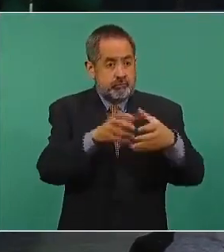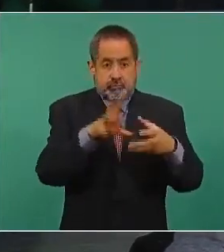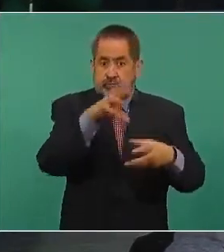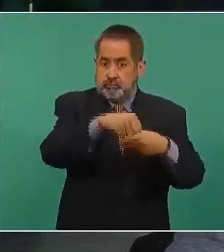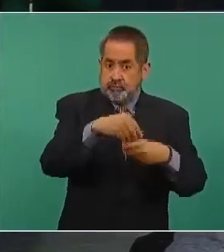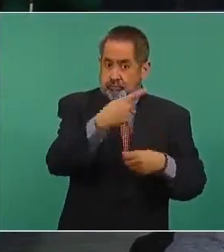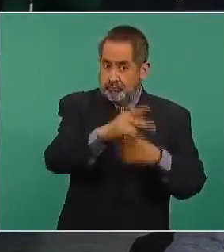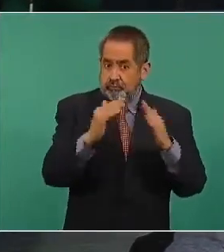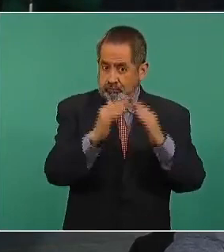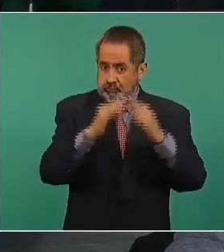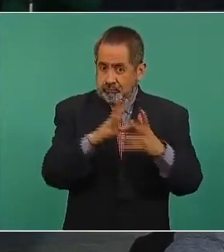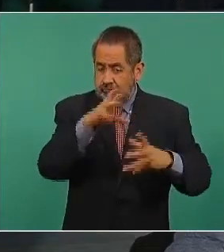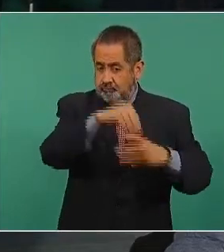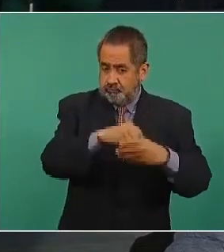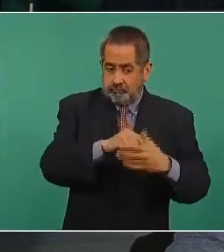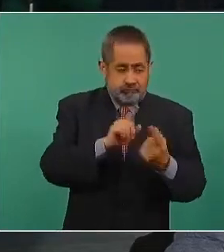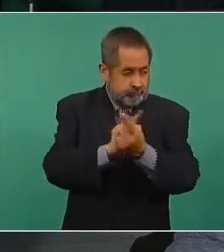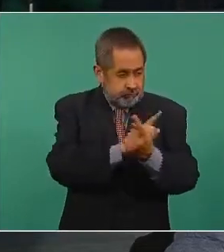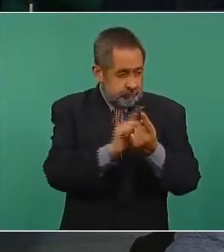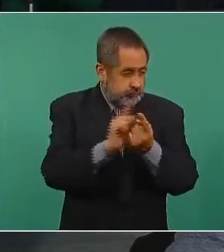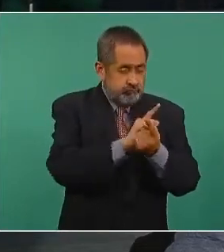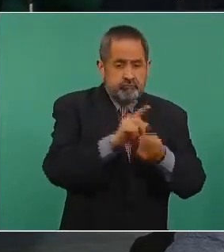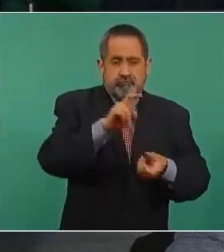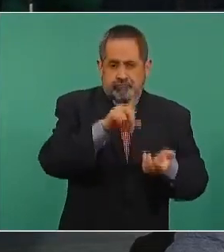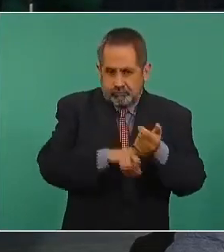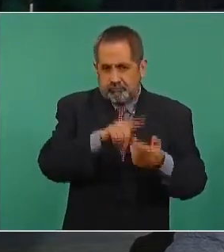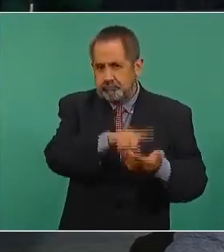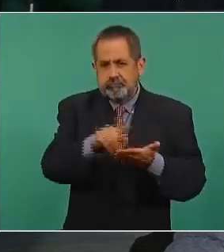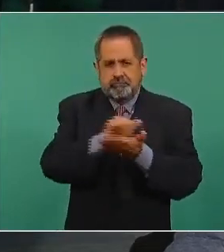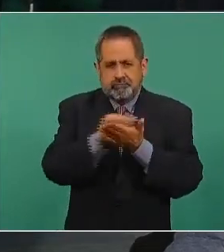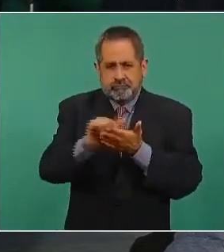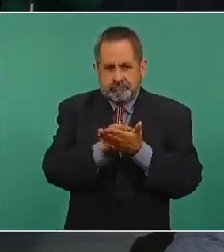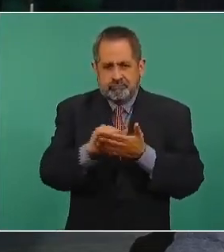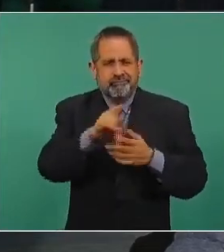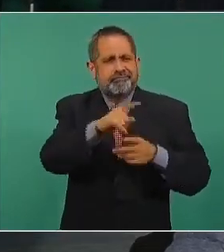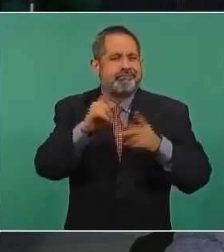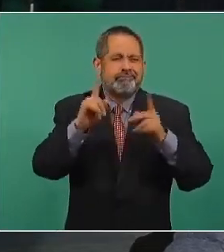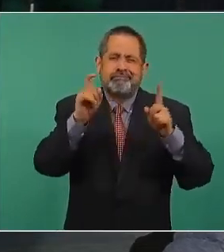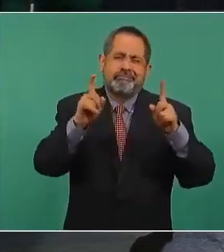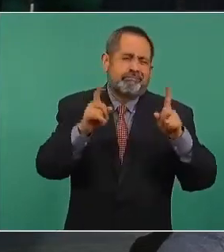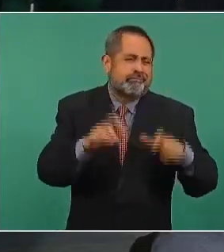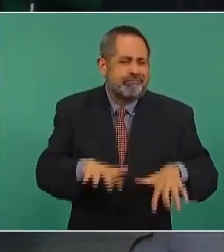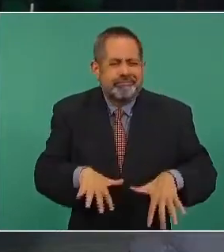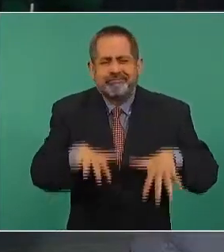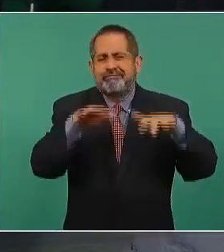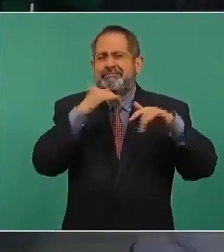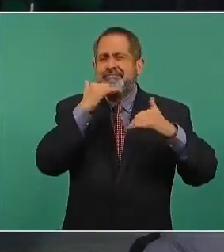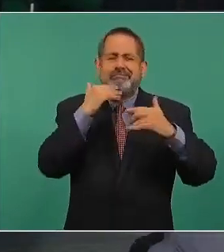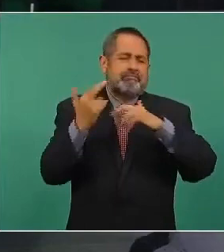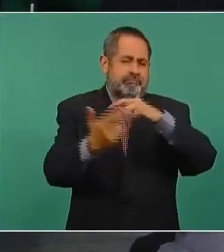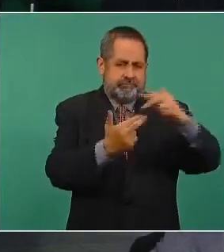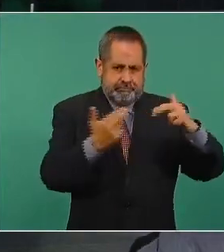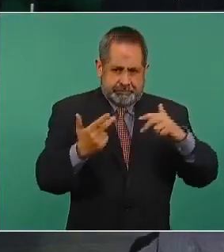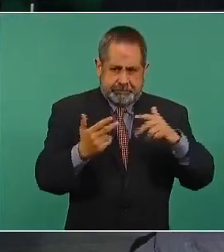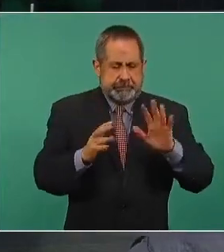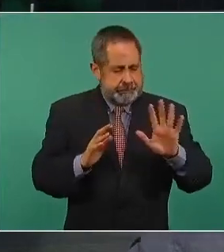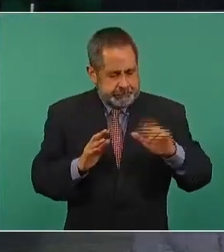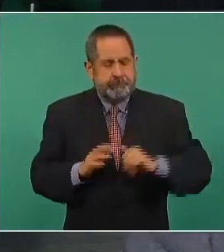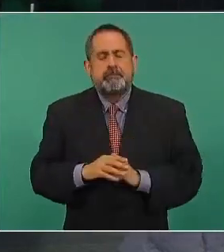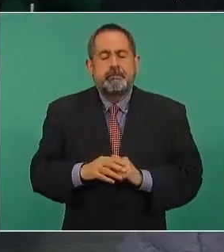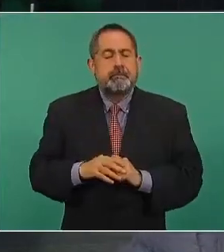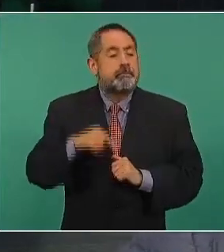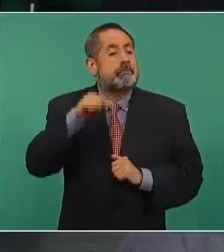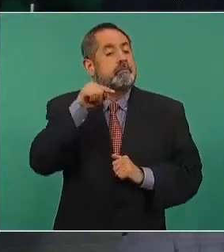casas, ahí en los barrios de Nueva York, donde se les inundaron. Y bueno, pues estos hermanos